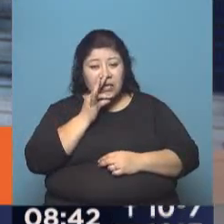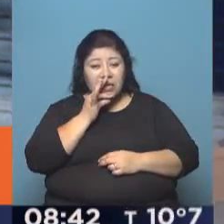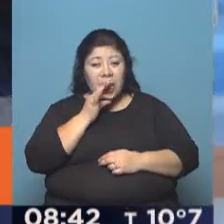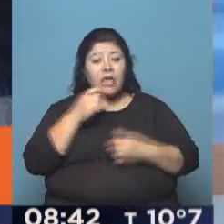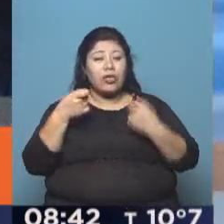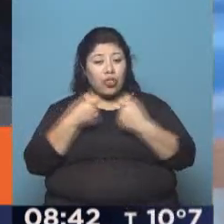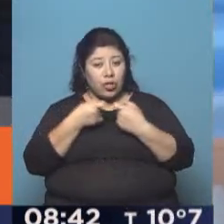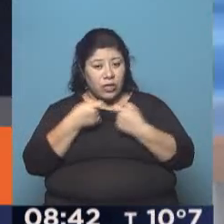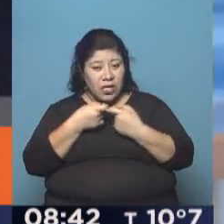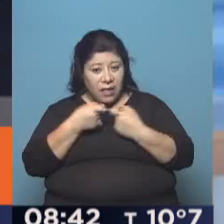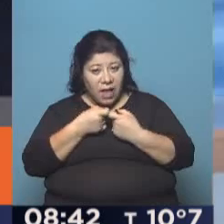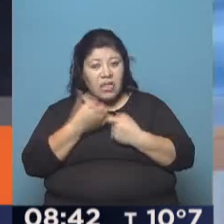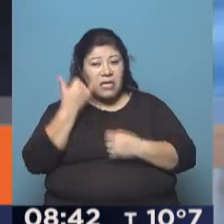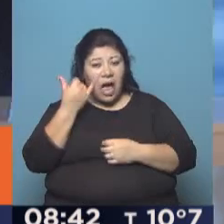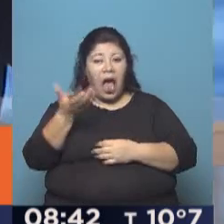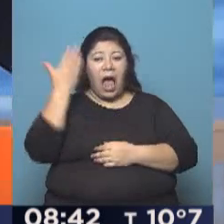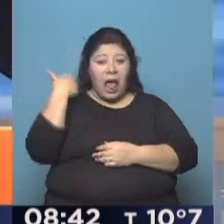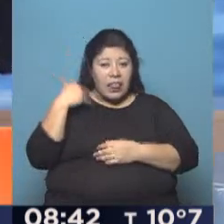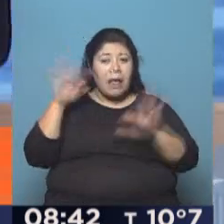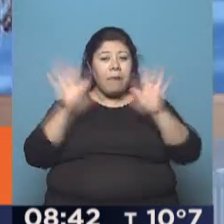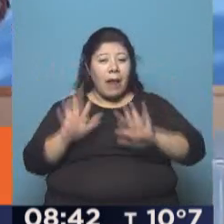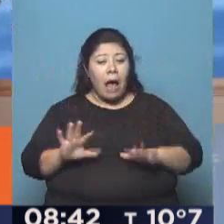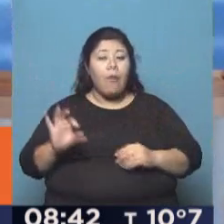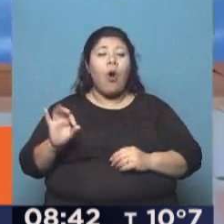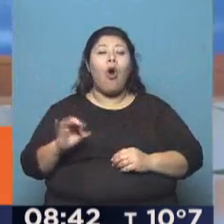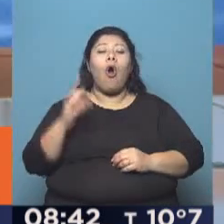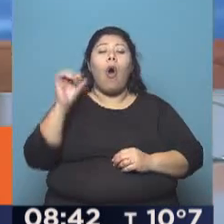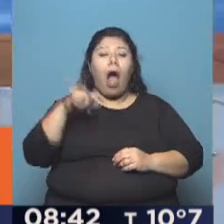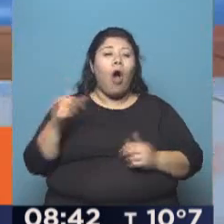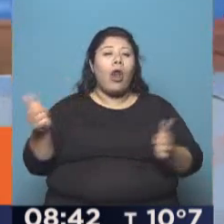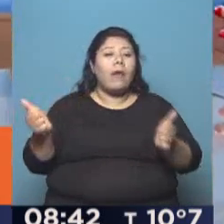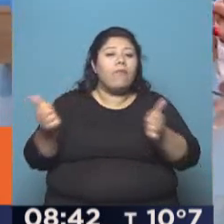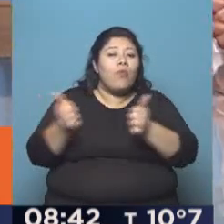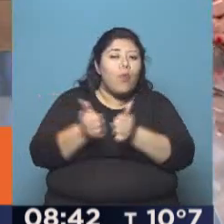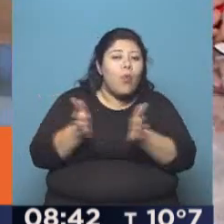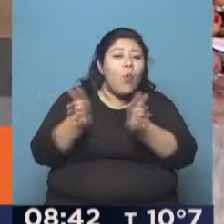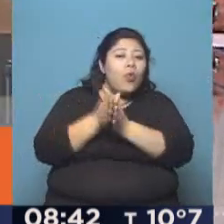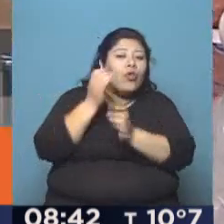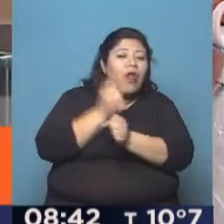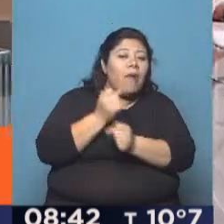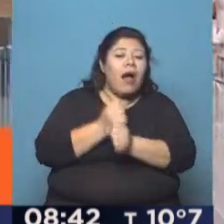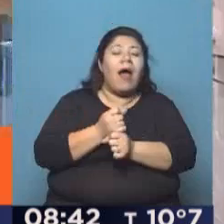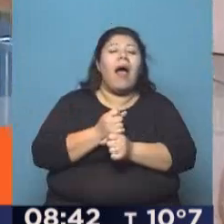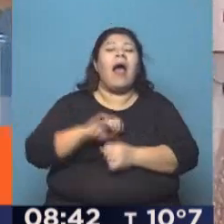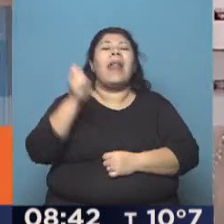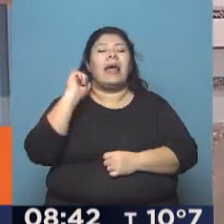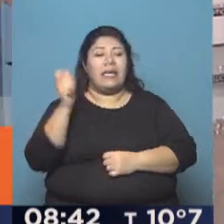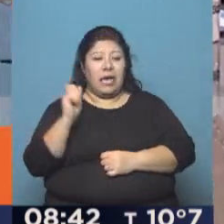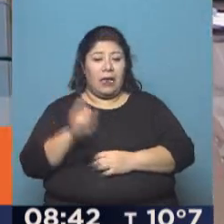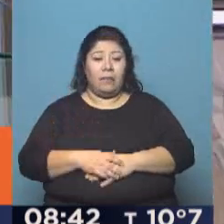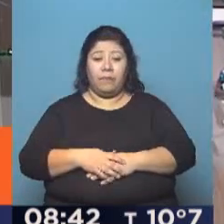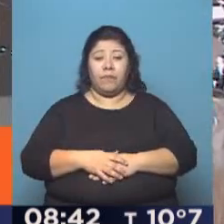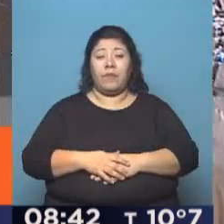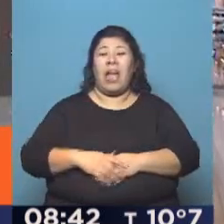planeando es una sociedad primero es un acercamiento quién sale ganando más a ver Me parece que no hay que evaluarlo en términos